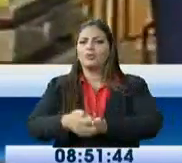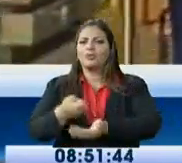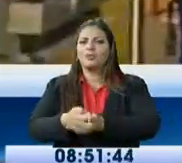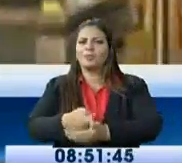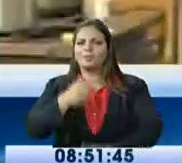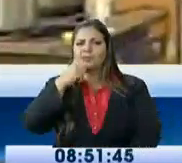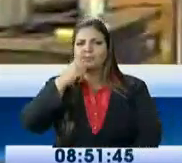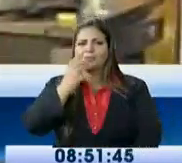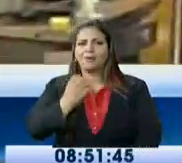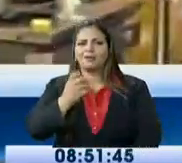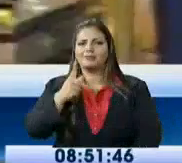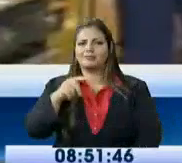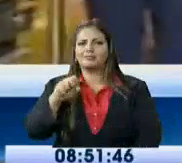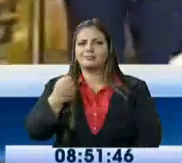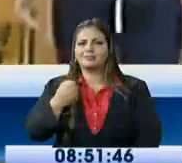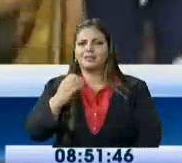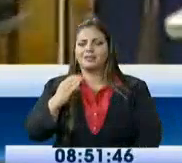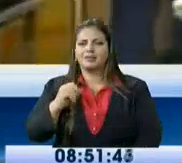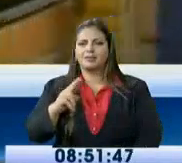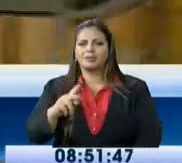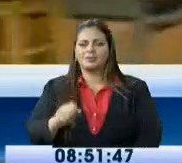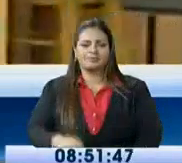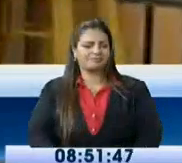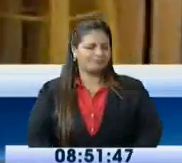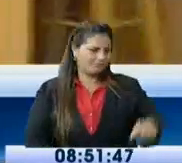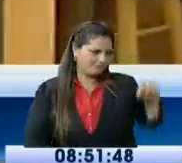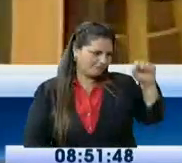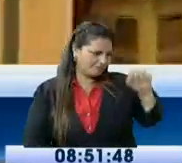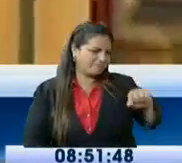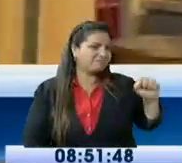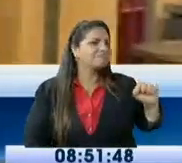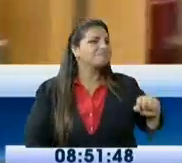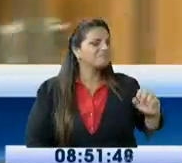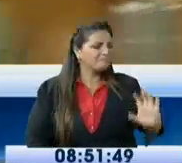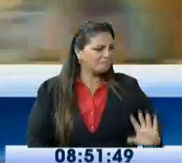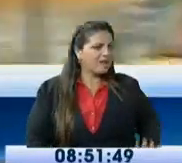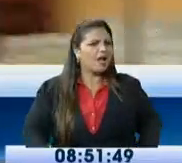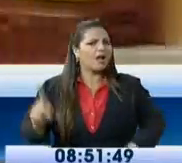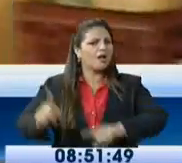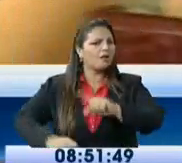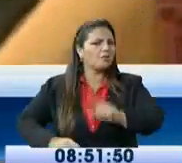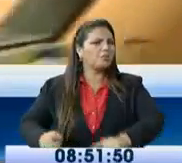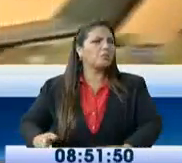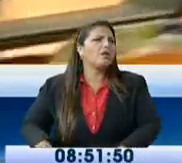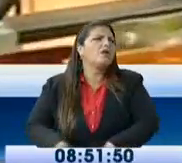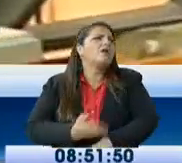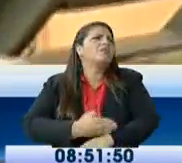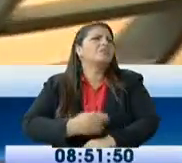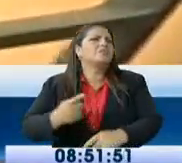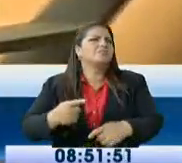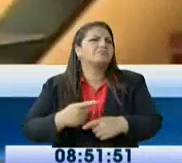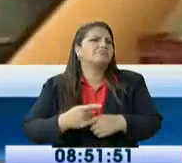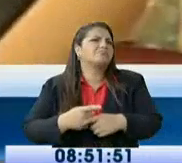salen? Sí, mis clientes piden así antes de en noviembre, a fines de noviembre.